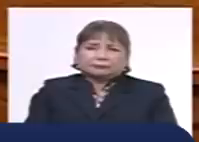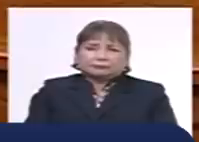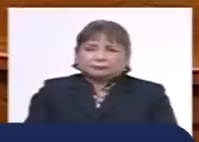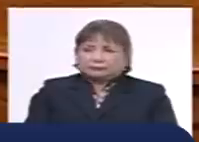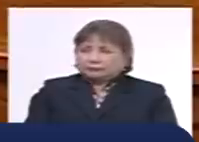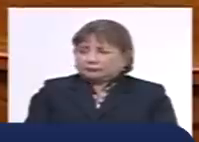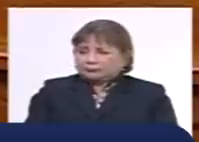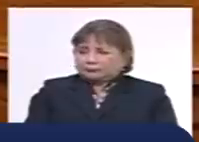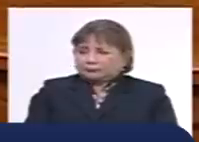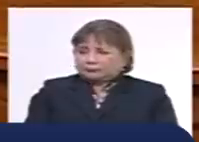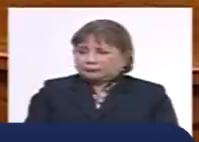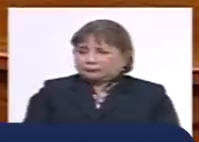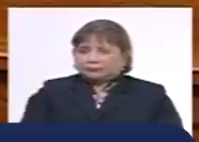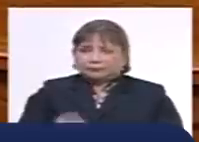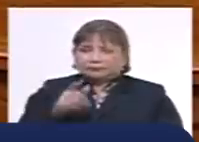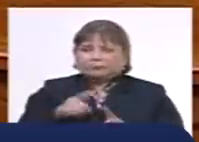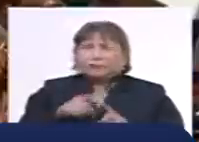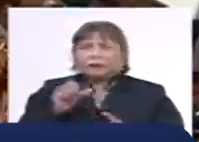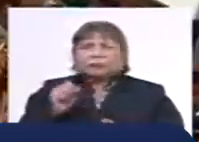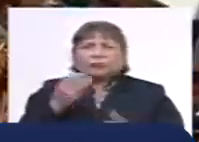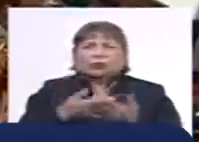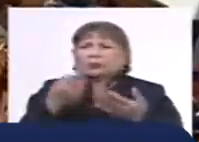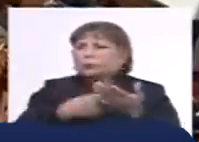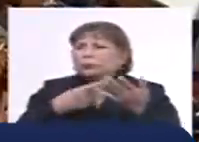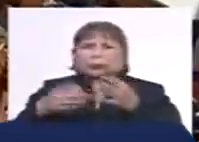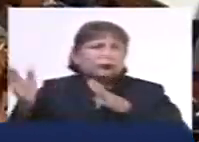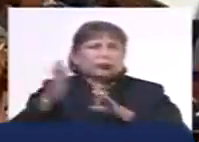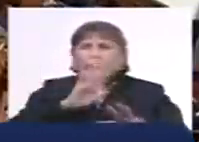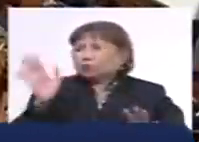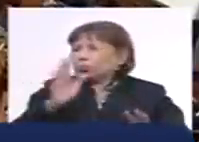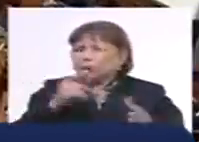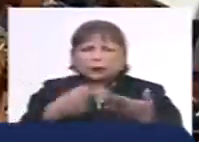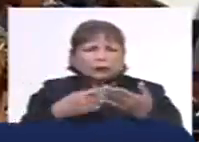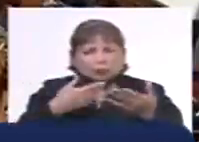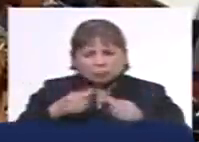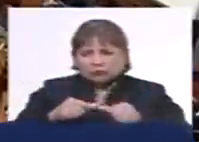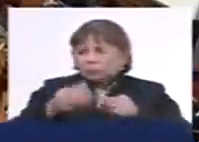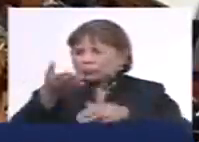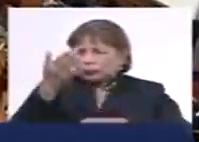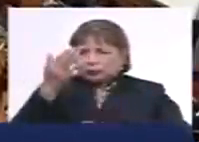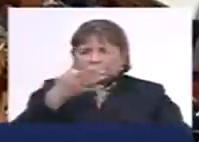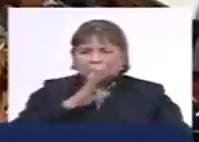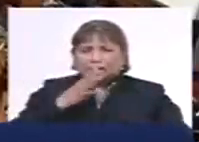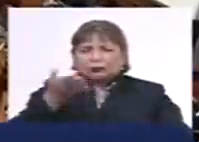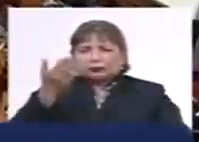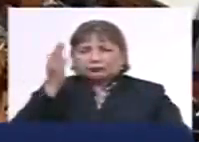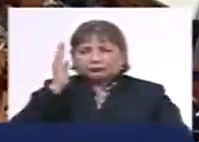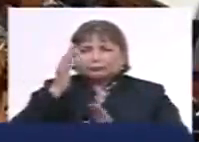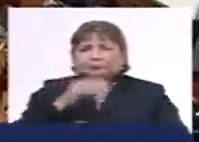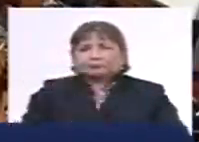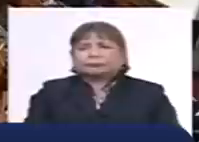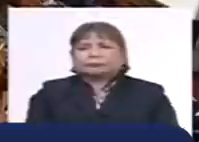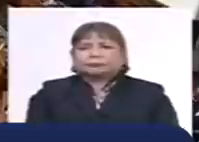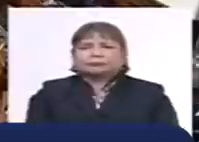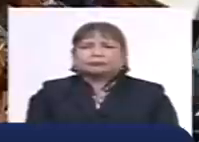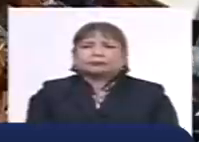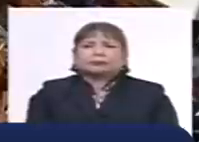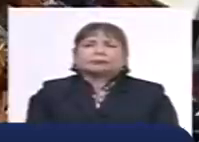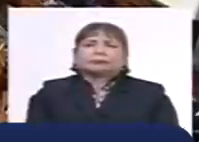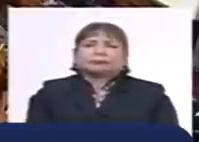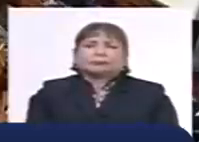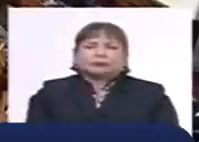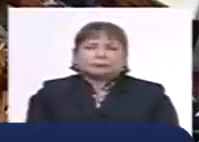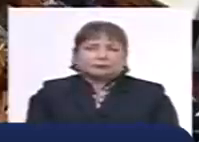que nos sometamos a un test de inteligencia. No hay debate, señor Premier, no hay debate, continúe con su exposición.